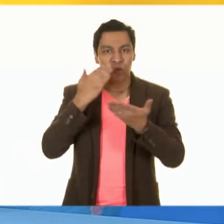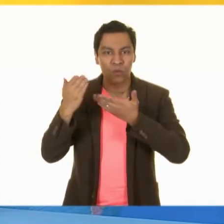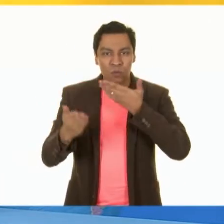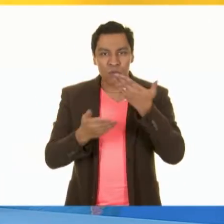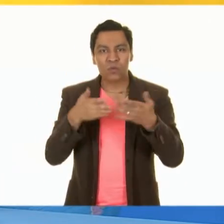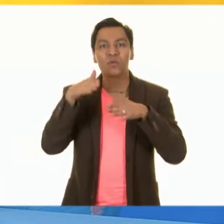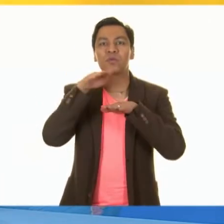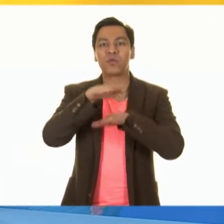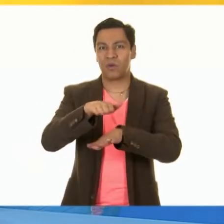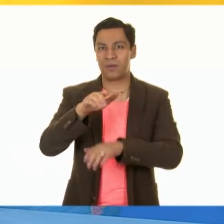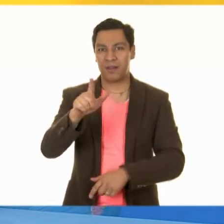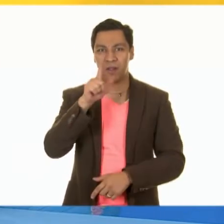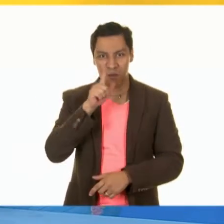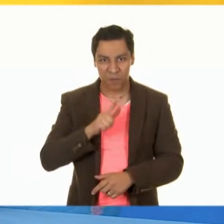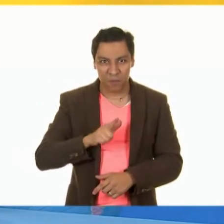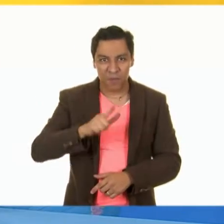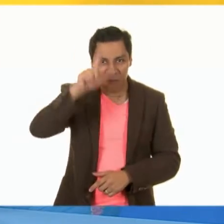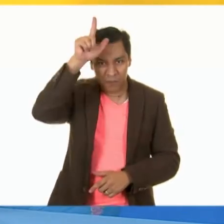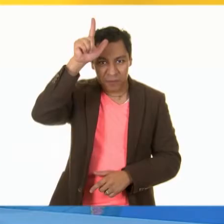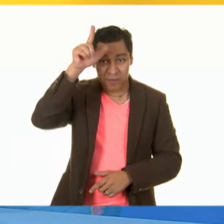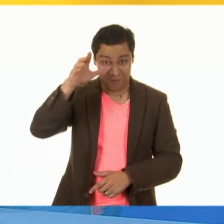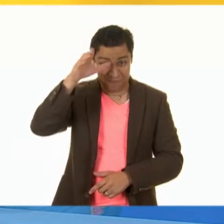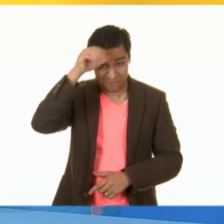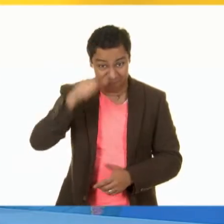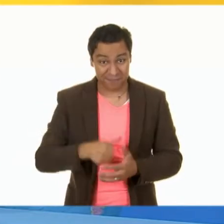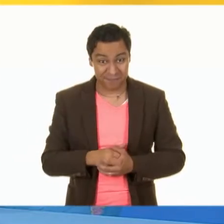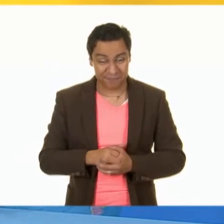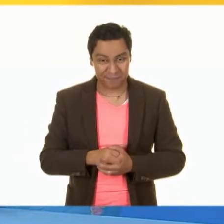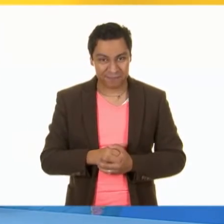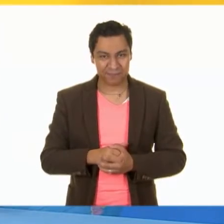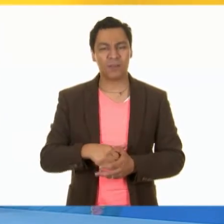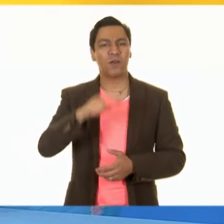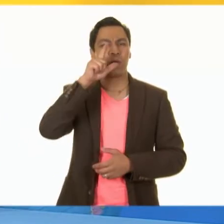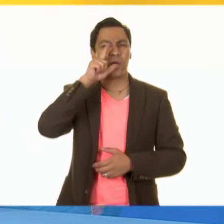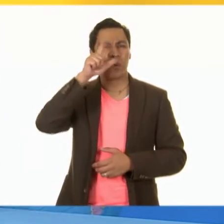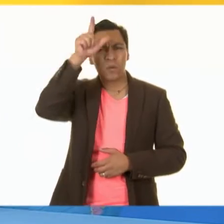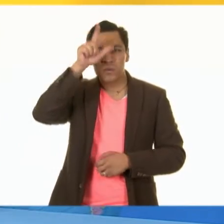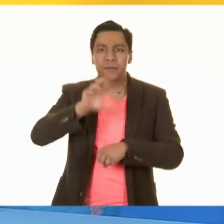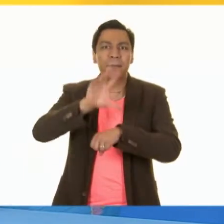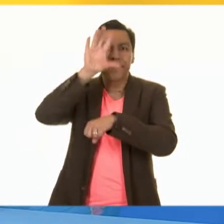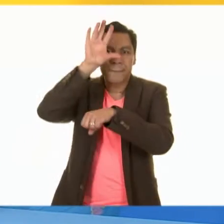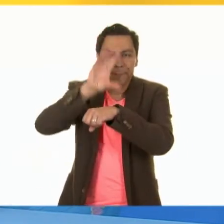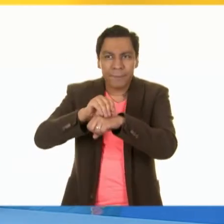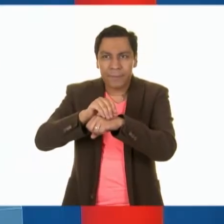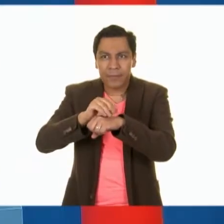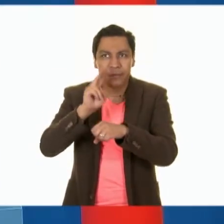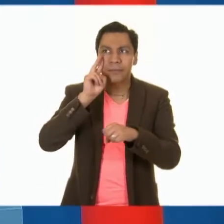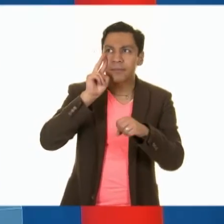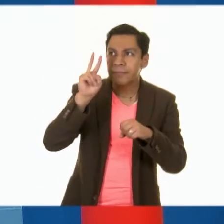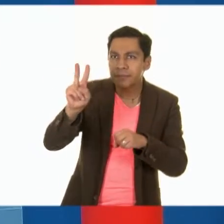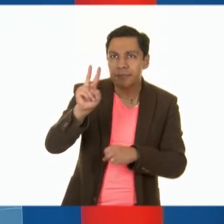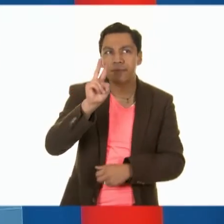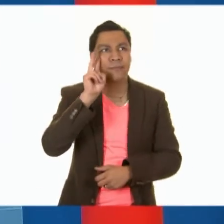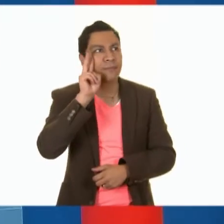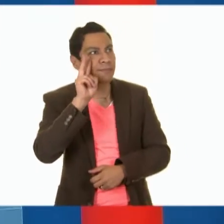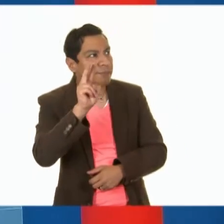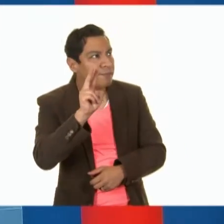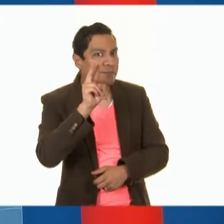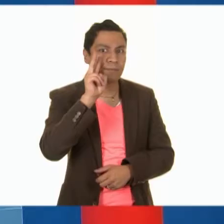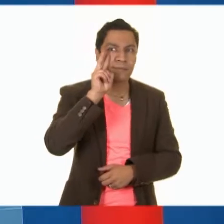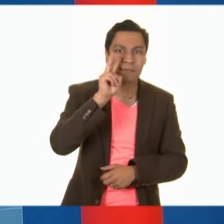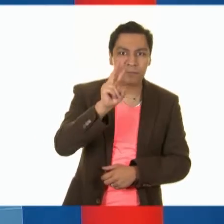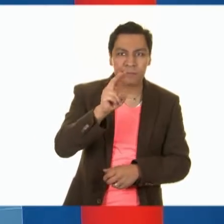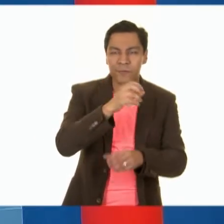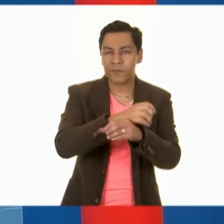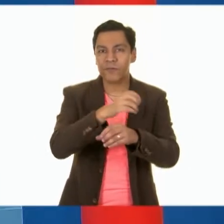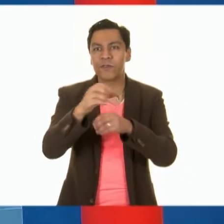luz y sus aplicaciones, porque además es la luz la que nos permite ver a través de ellos. Así es. Vivimos